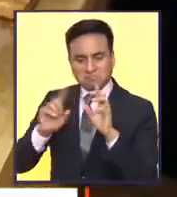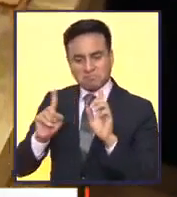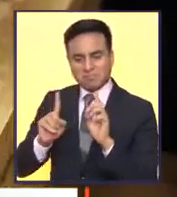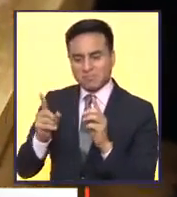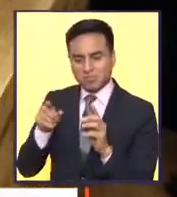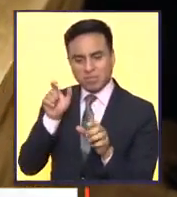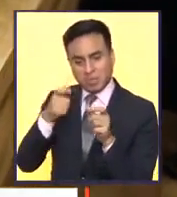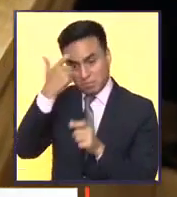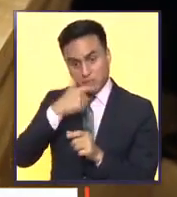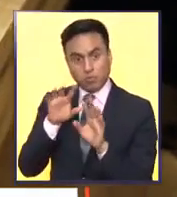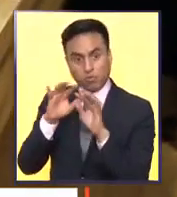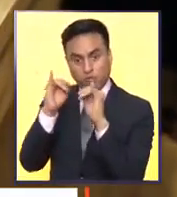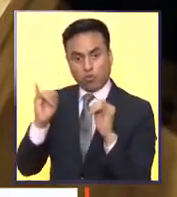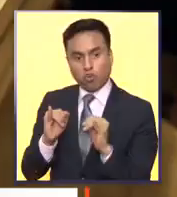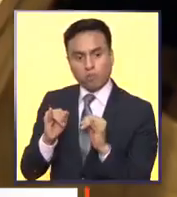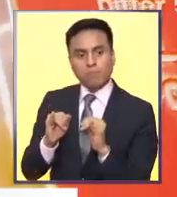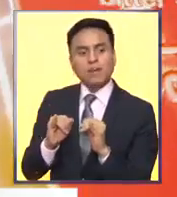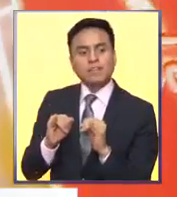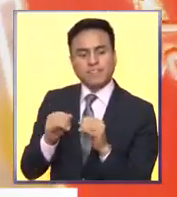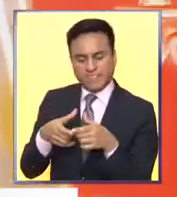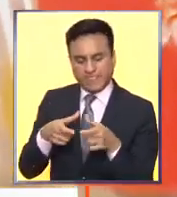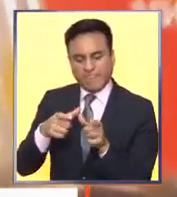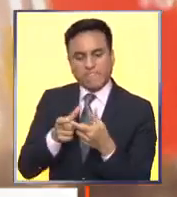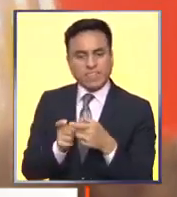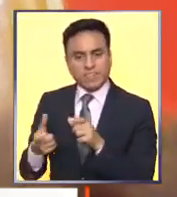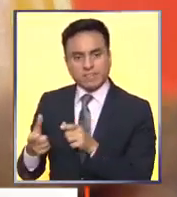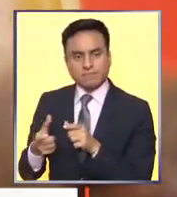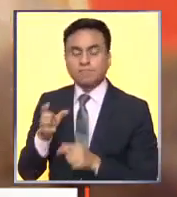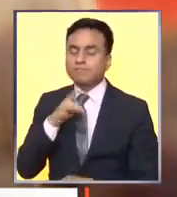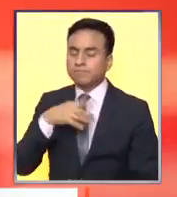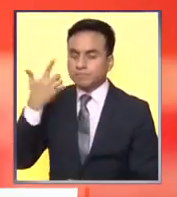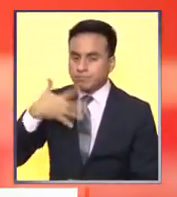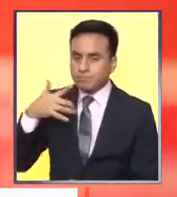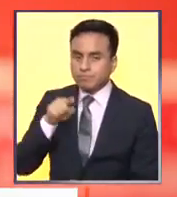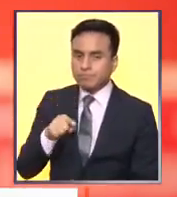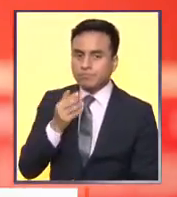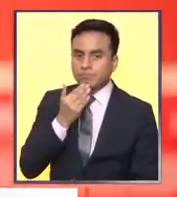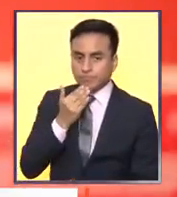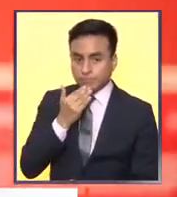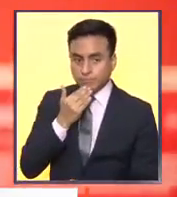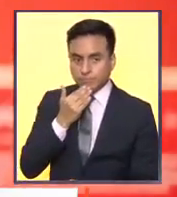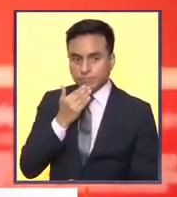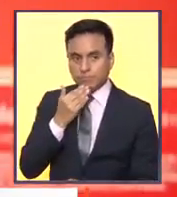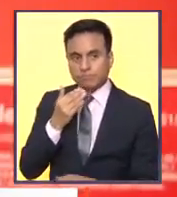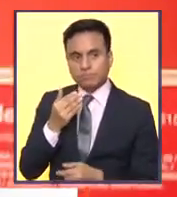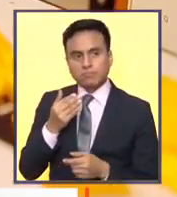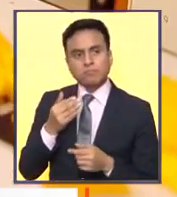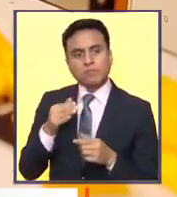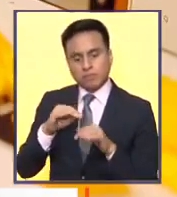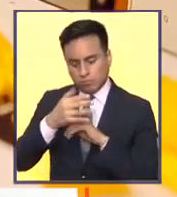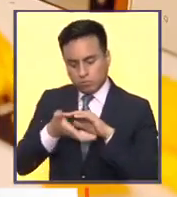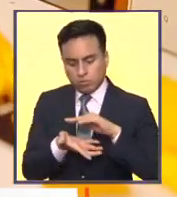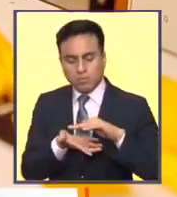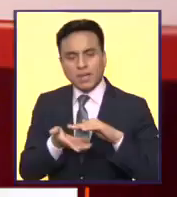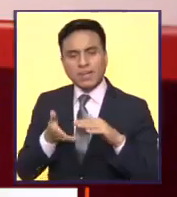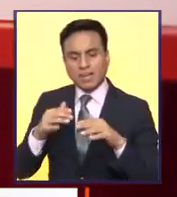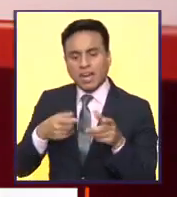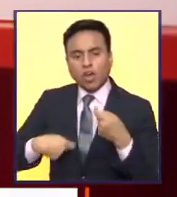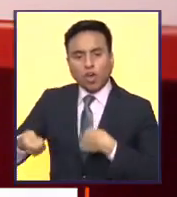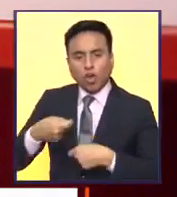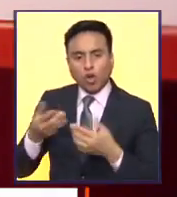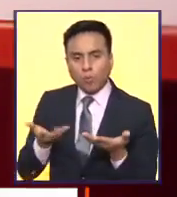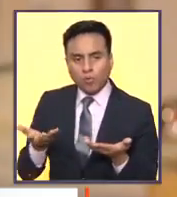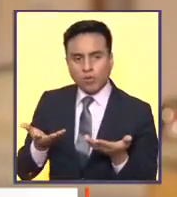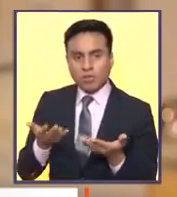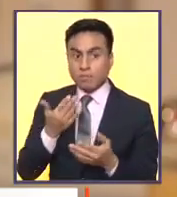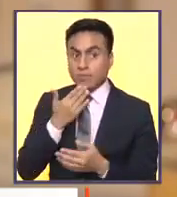elegir su forma de armarse las tabletas. Aquí en Chile es muy importante también todo lo que es el look de las cajas, cómo se vende. Entonces,